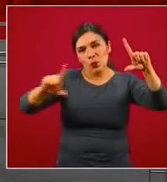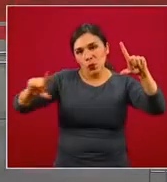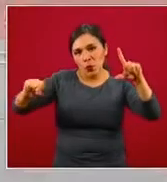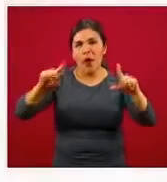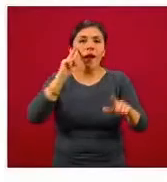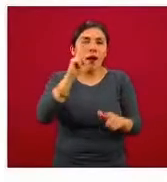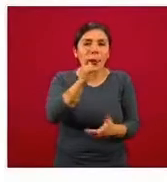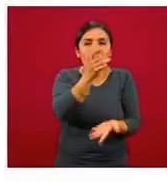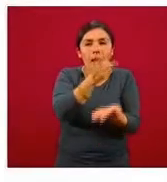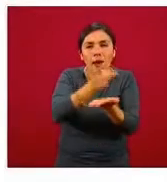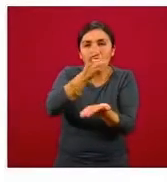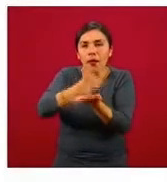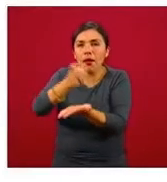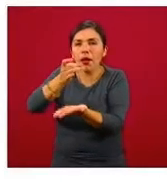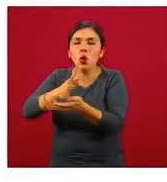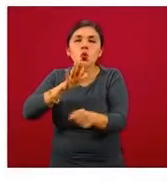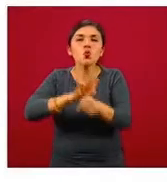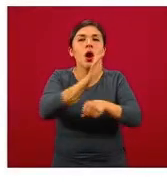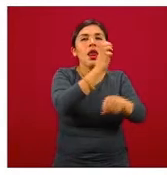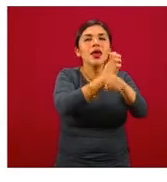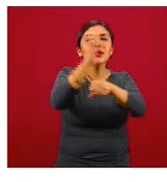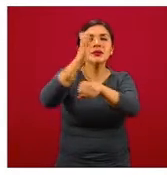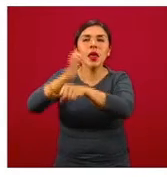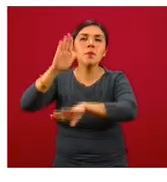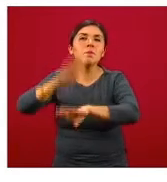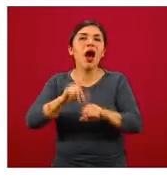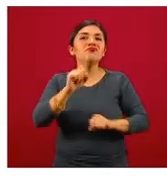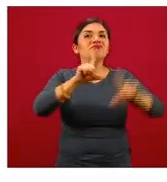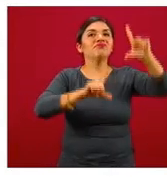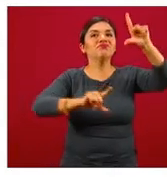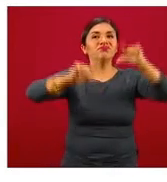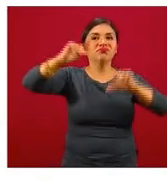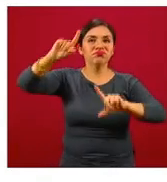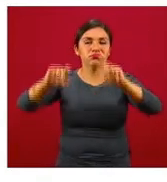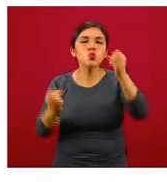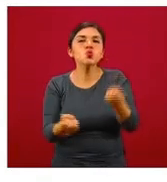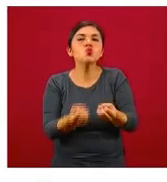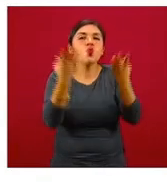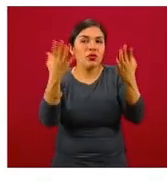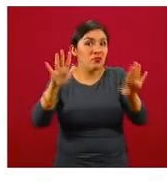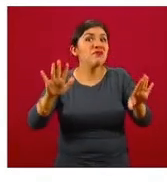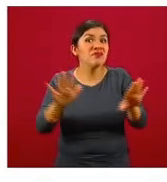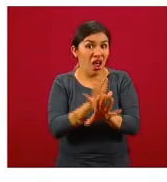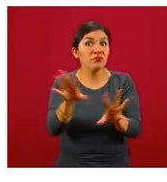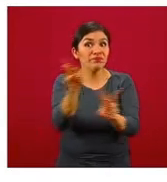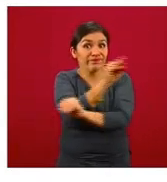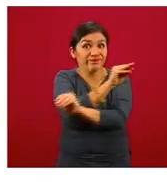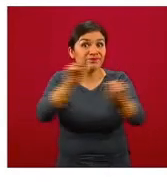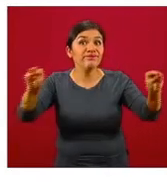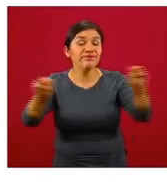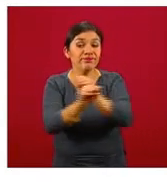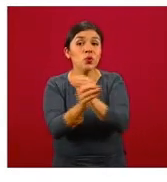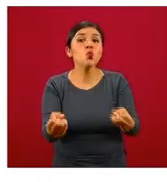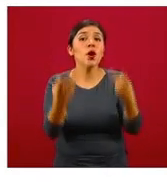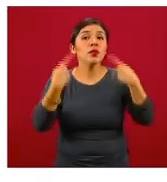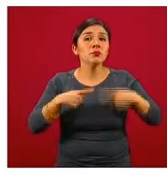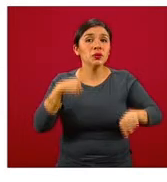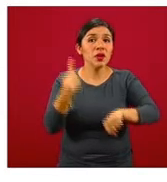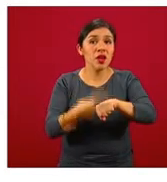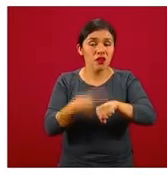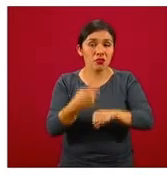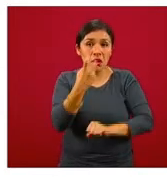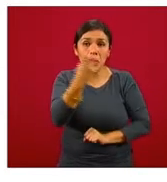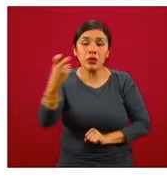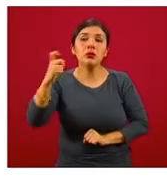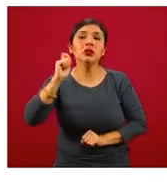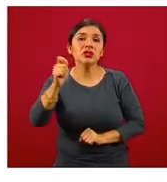descendente presented para as a bar identificar graph. cuáles son Here esas you can entidades see which federativas que además states, cambian de besides posición en having relación a la changed a carga de little bit enfermedad o que esto tiene relative